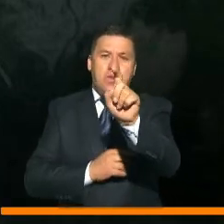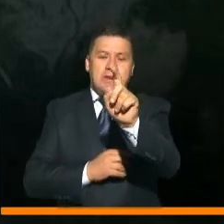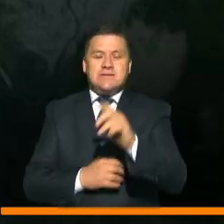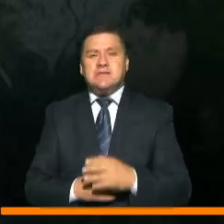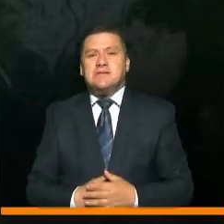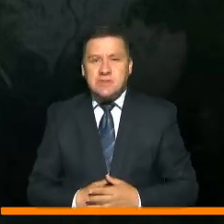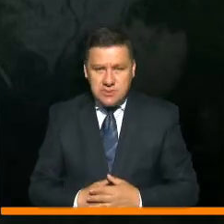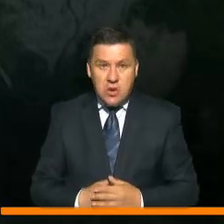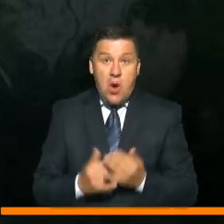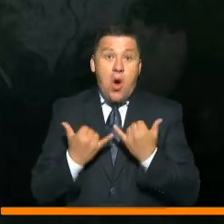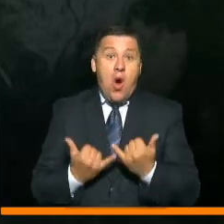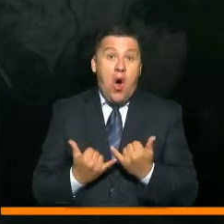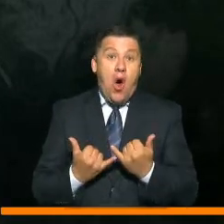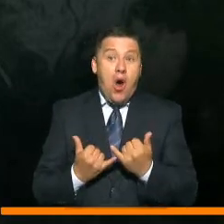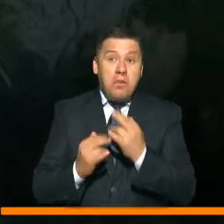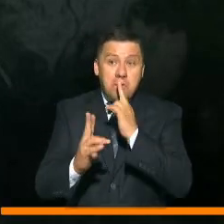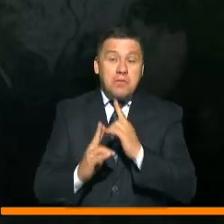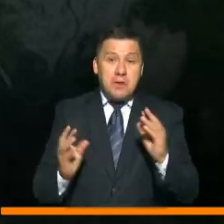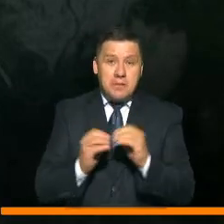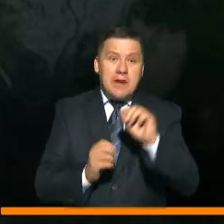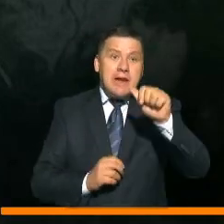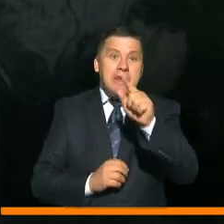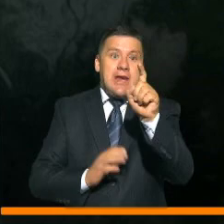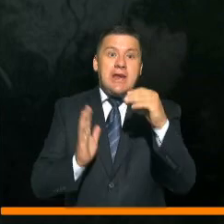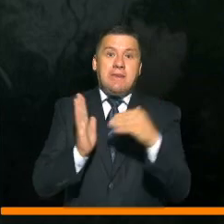2.488.246. Hoy se registraron